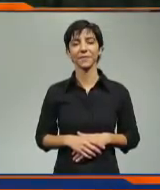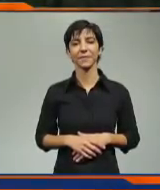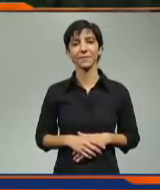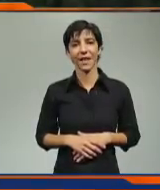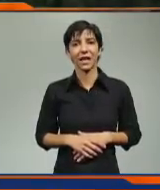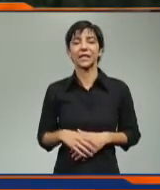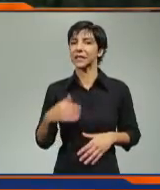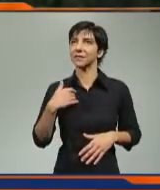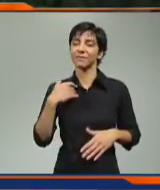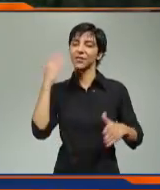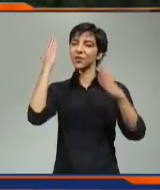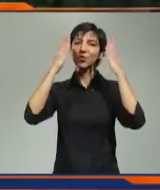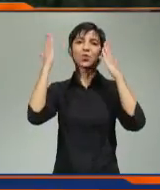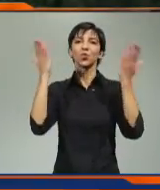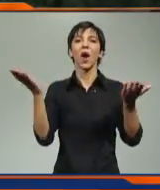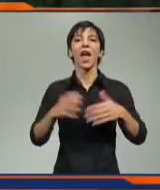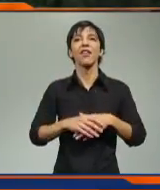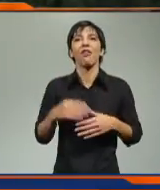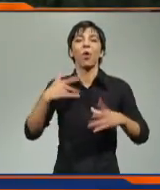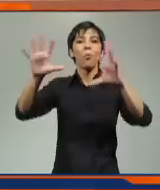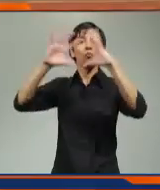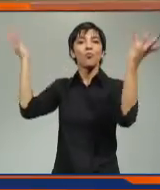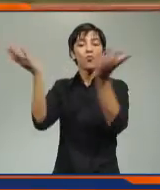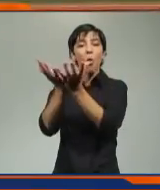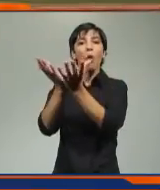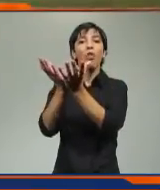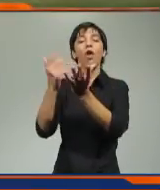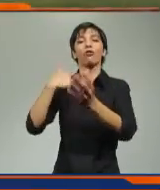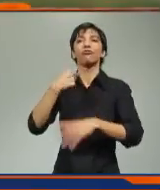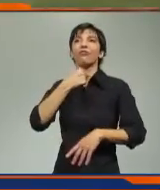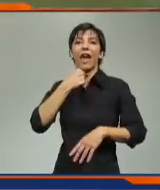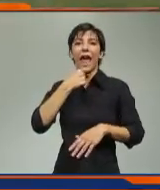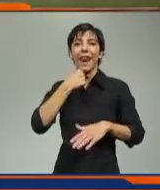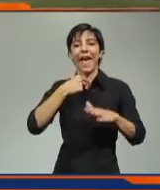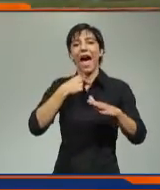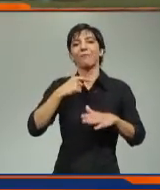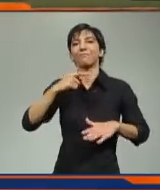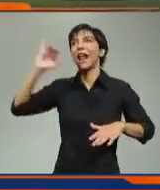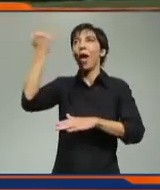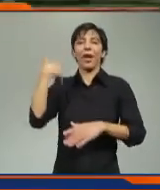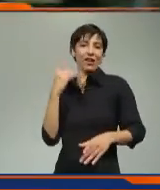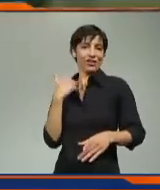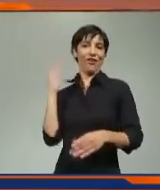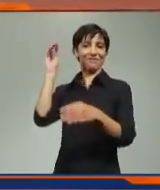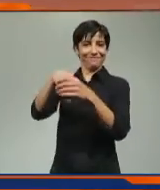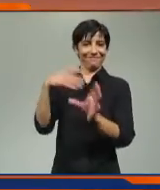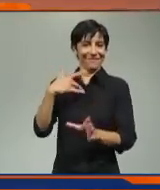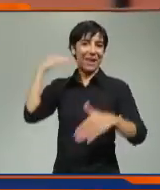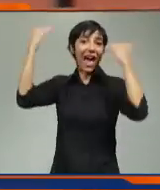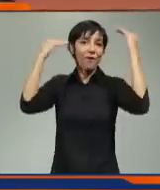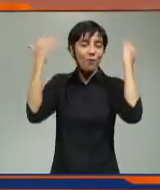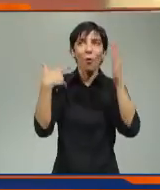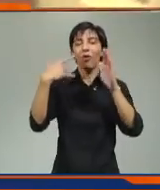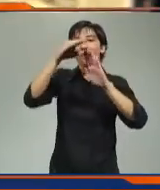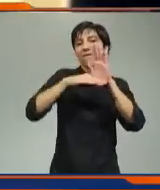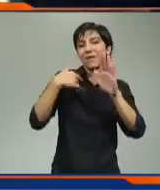Siempre soñé con estar también entre los mejores saltadores del mundo en adultos. Llegar a un cierto nivel que después por consecuencia te pongan en